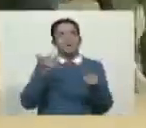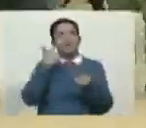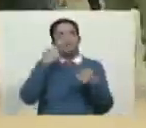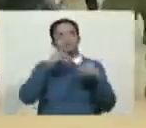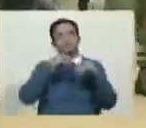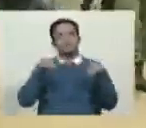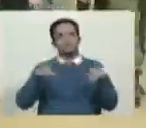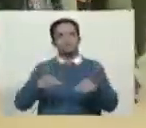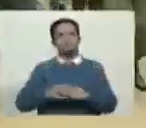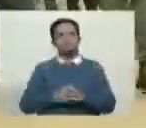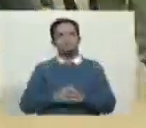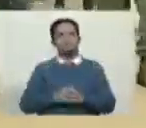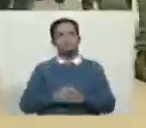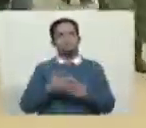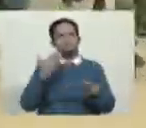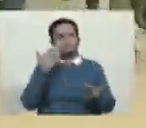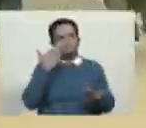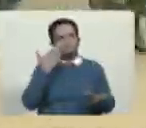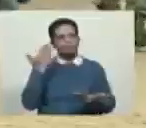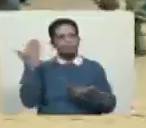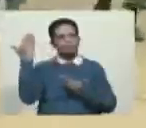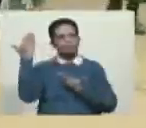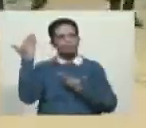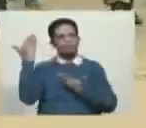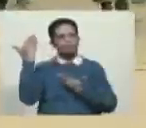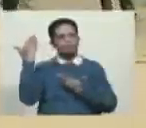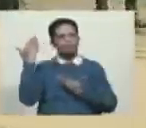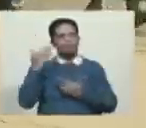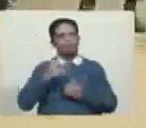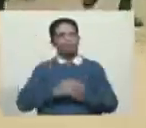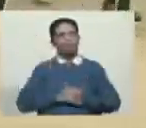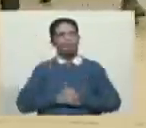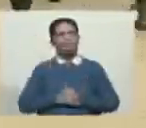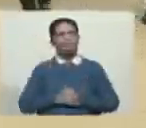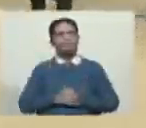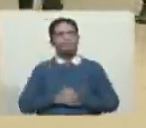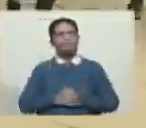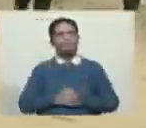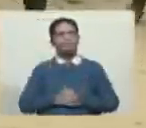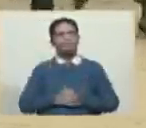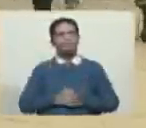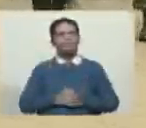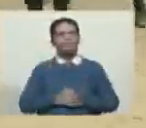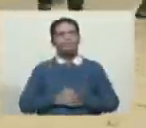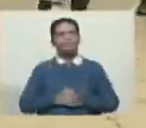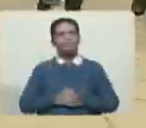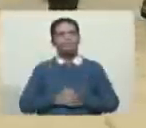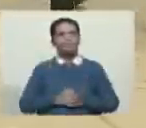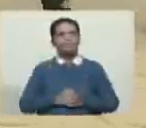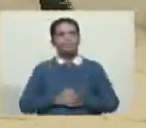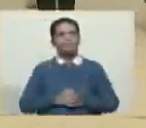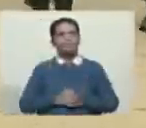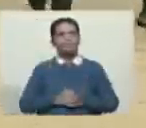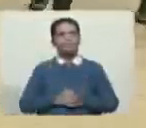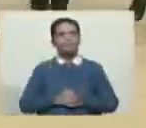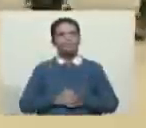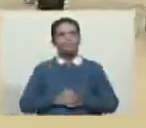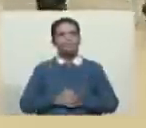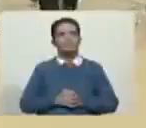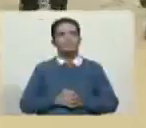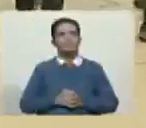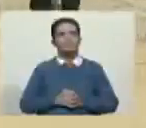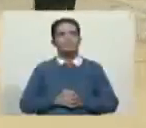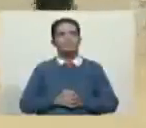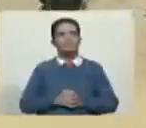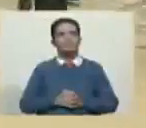Allí las imágenes del recorrido que realizan las autoridades en conversación con los representantes del